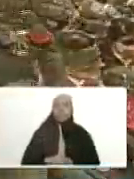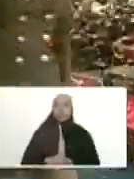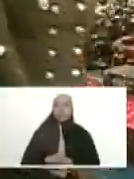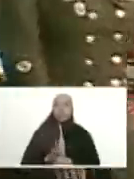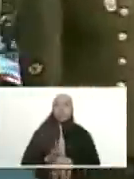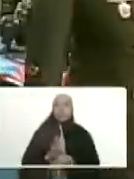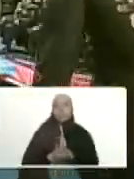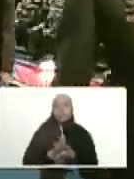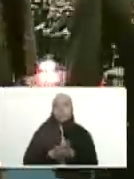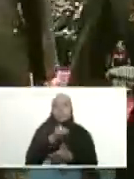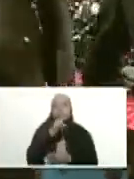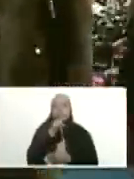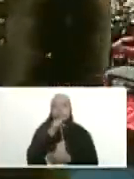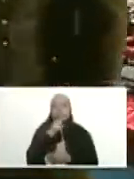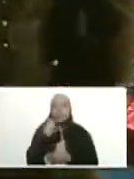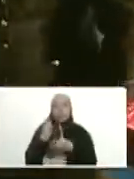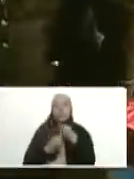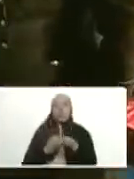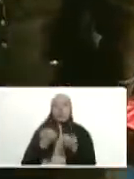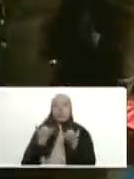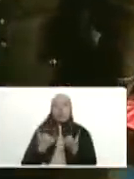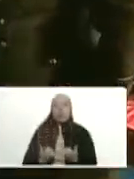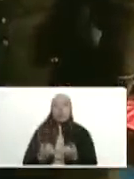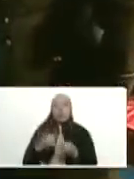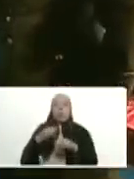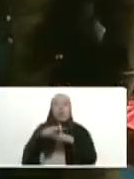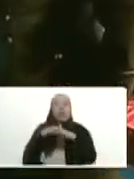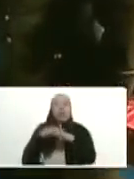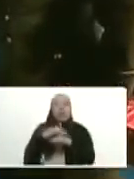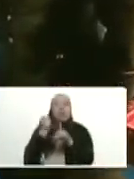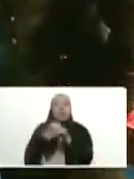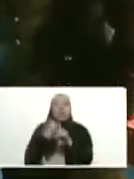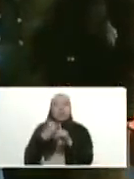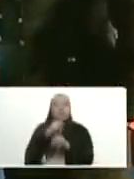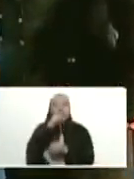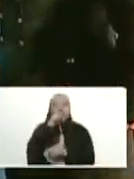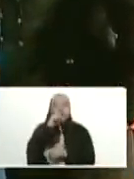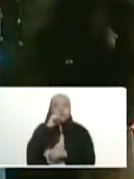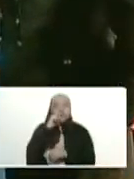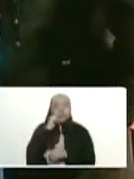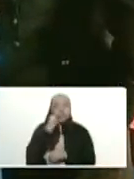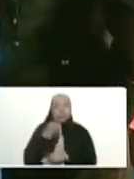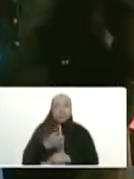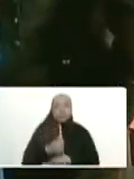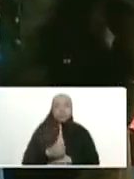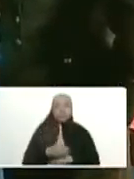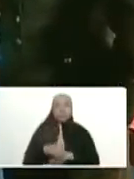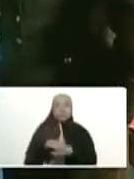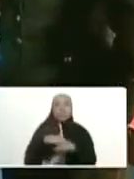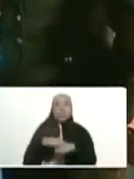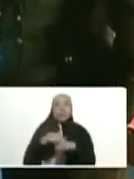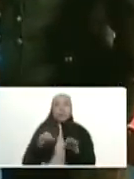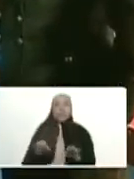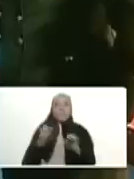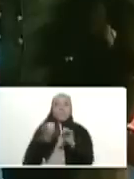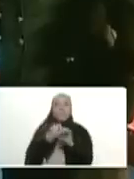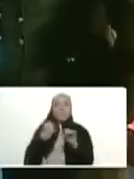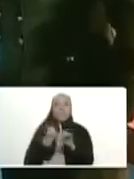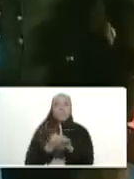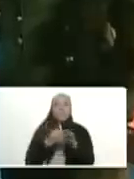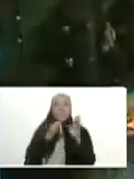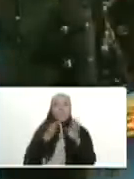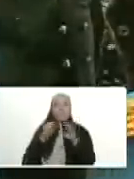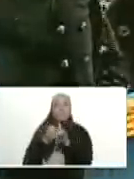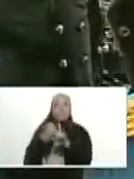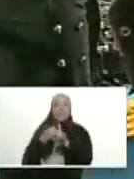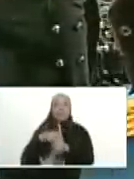Dichos componentes se complementan con la Milicia Nacional, la cual es un cuerpo especial de reservistas organizados por el